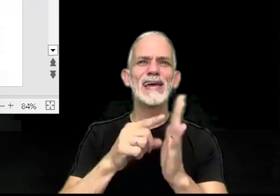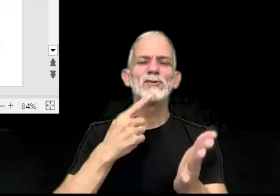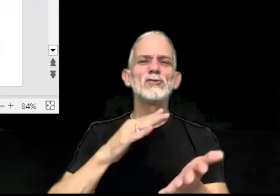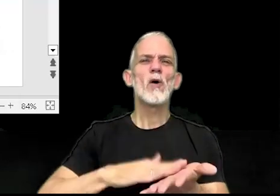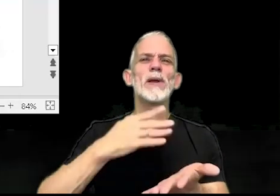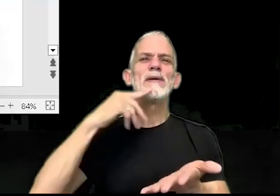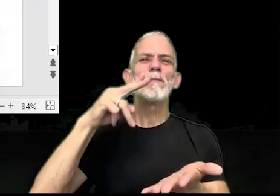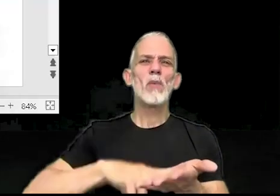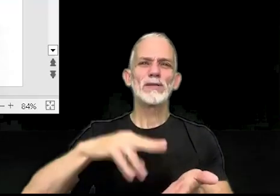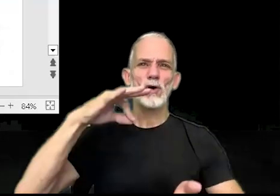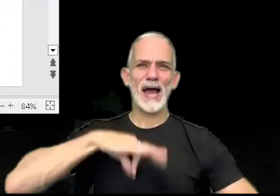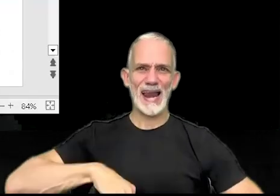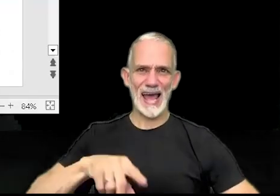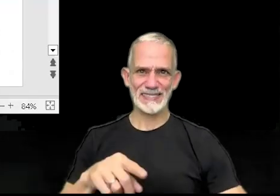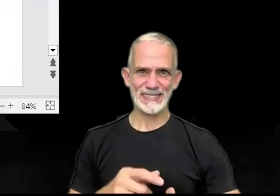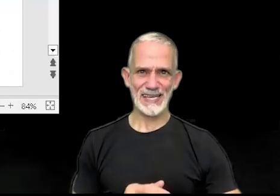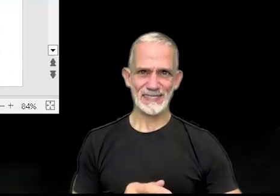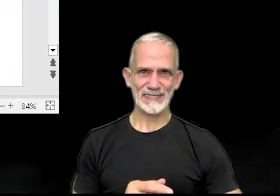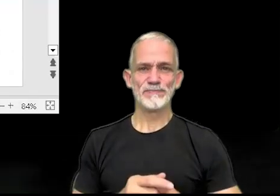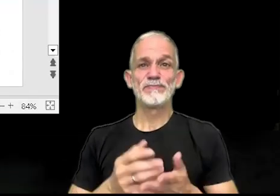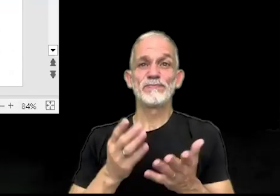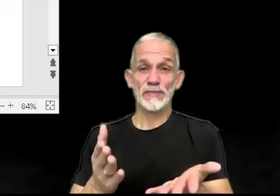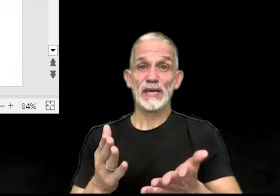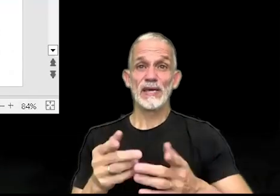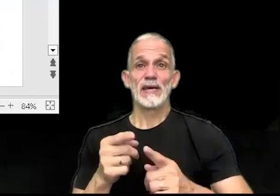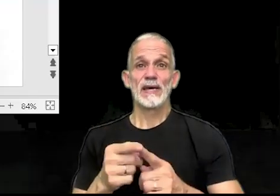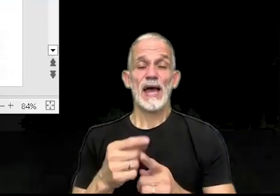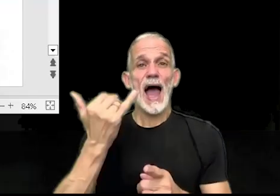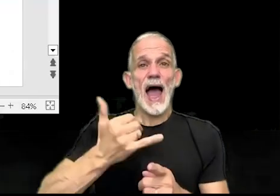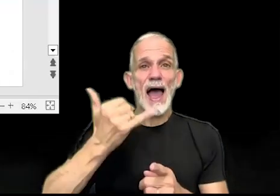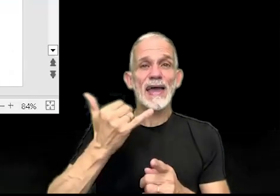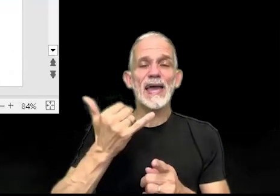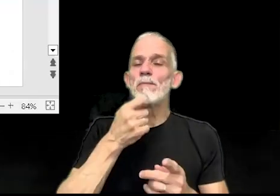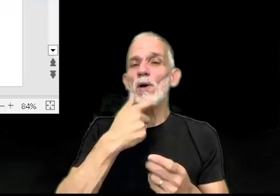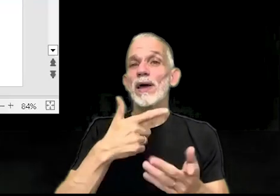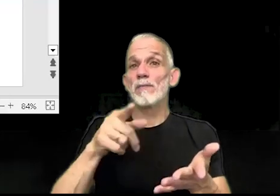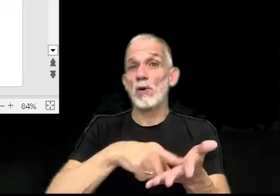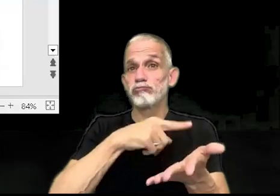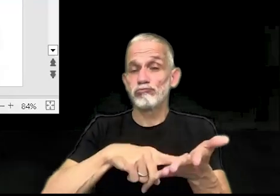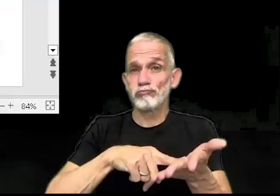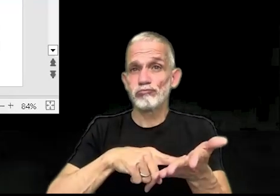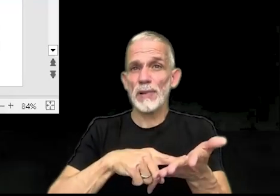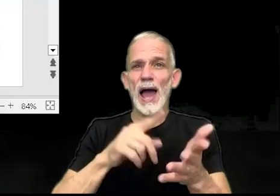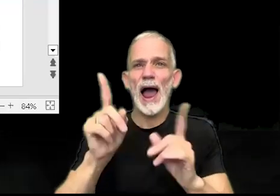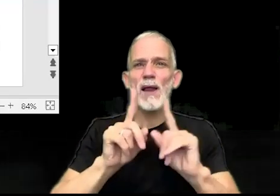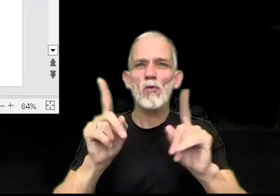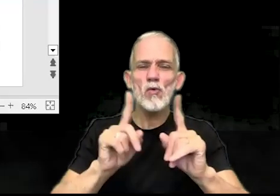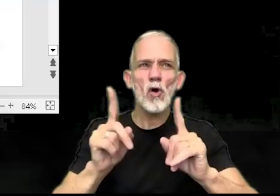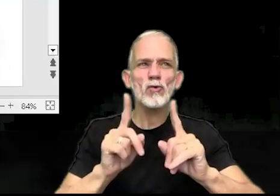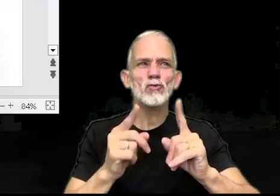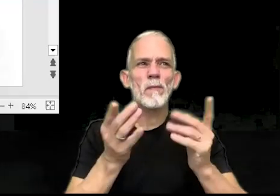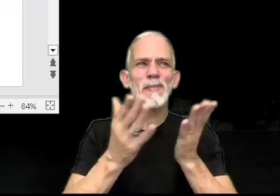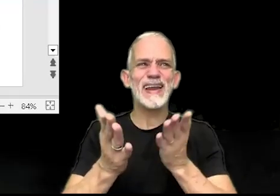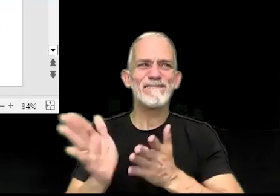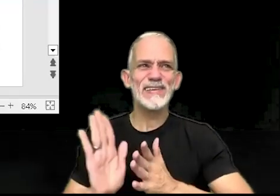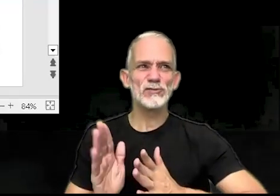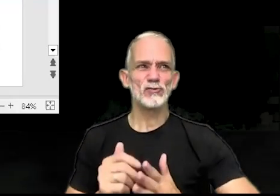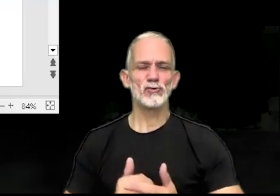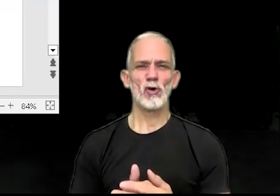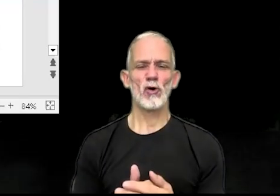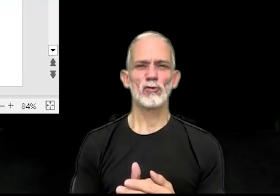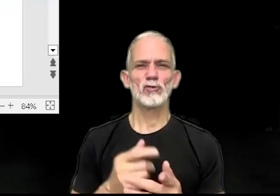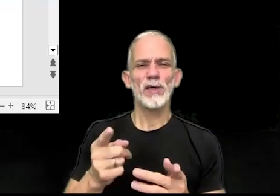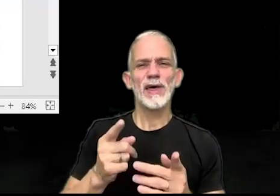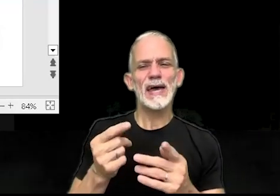las ganancias. Entre ellos, nos encontramos con la derogación de ciertos beneficios,